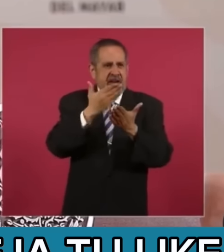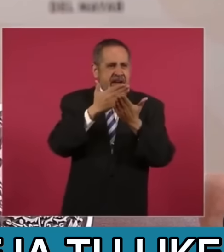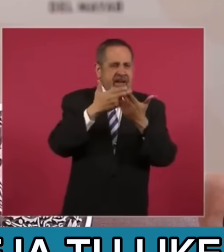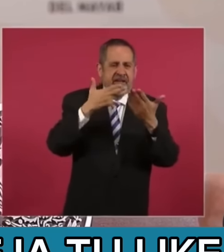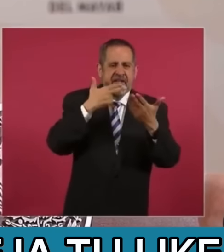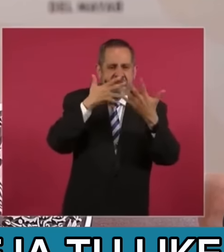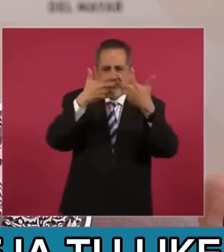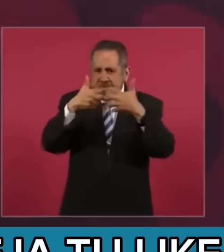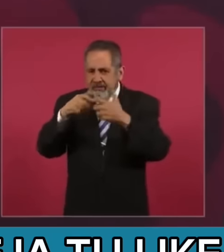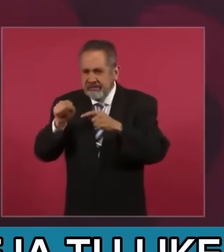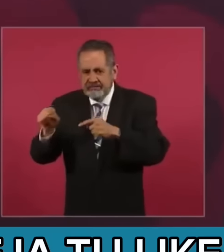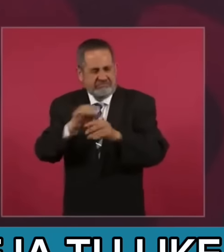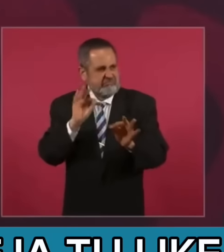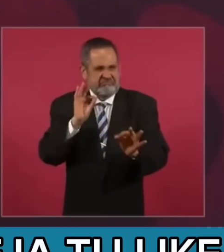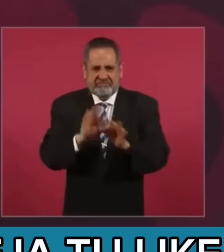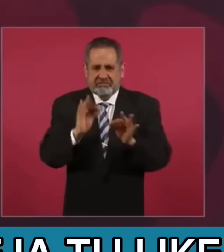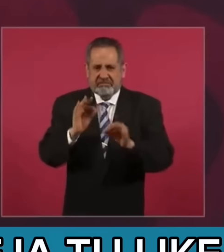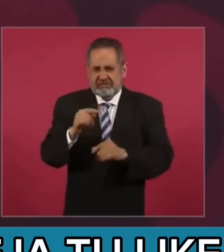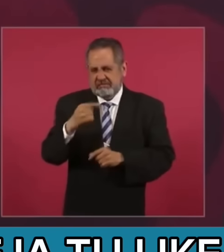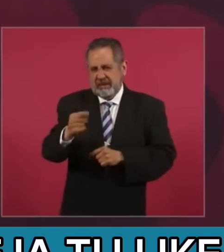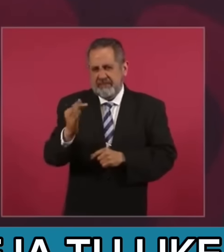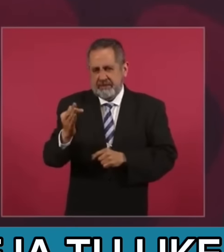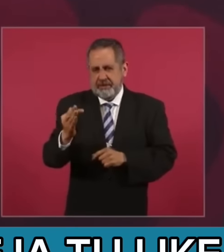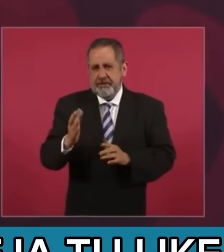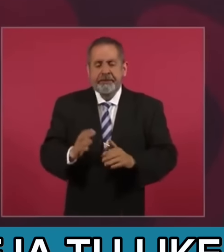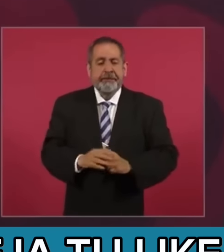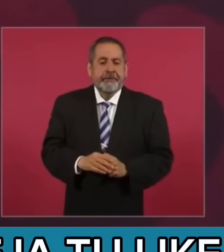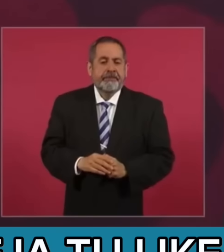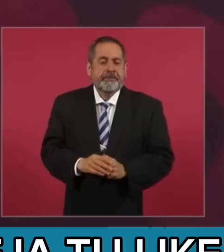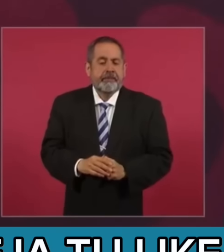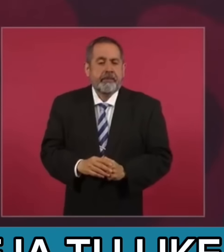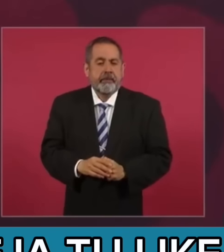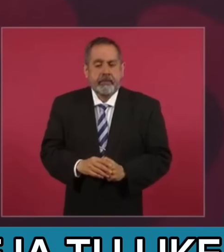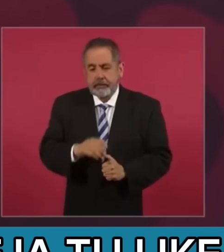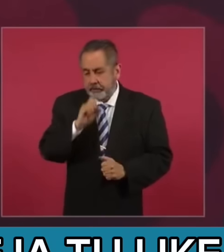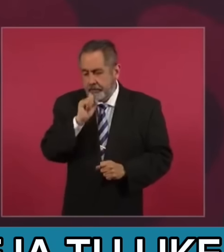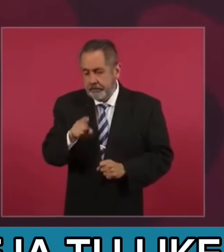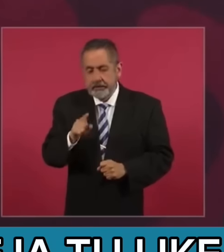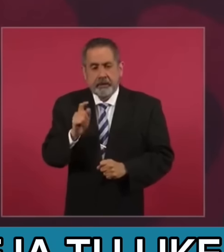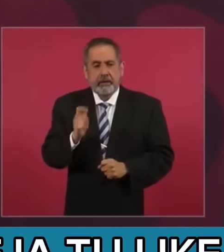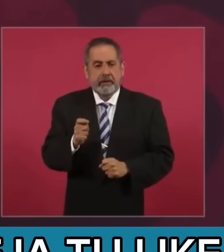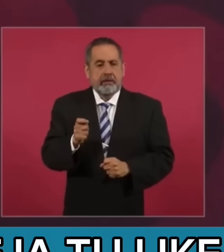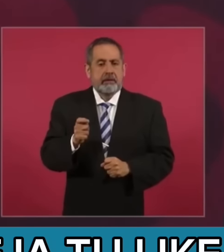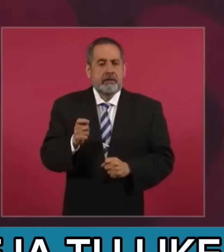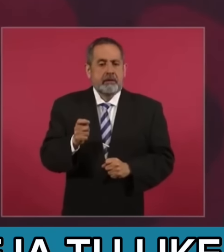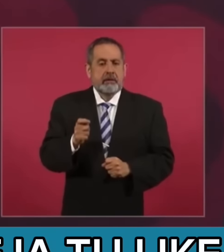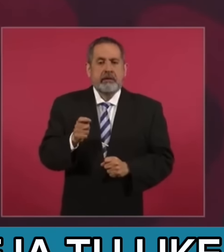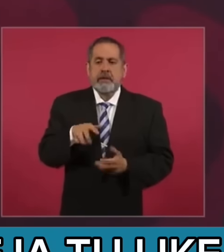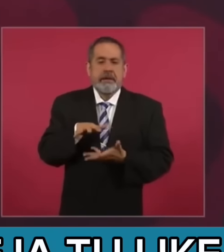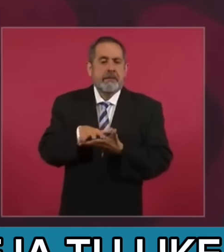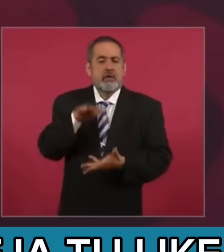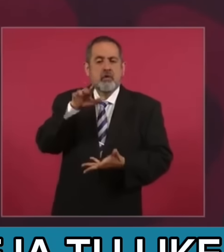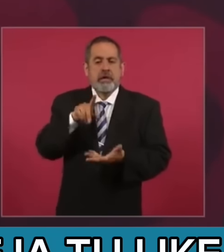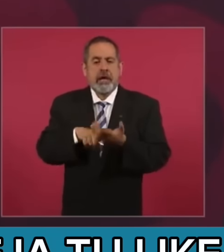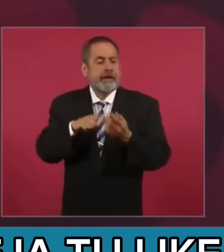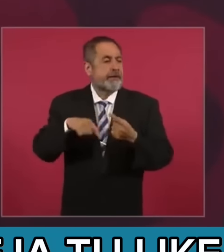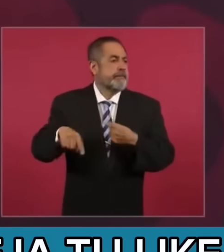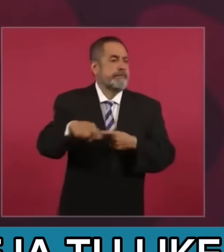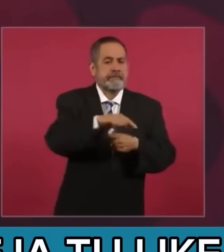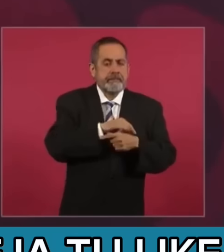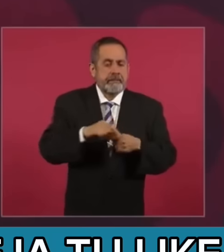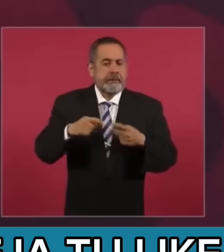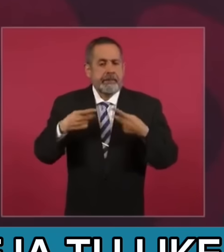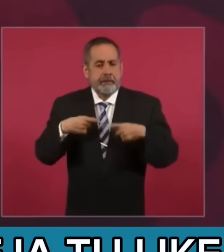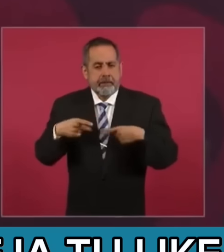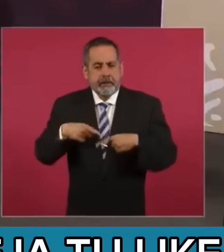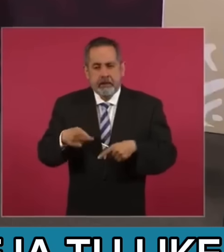operando ya Inclusive la mayoría de los beneficiarios